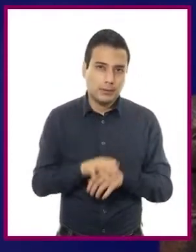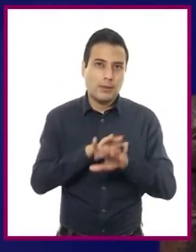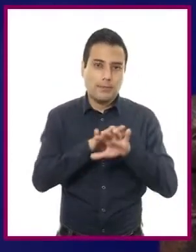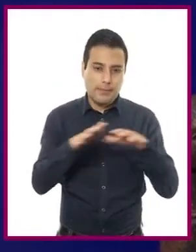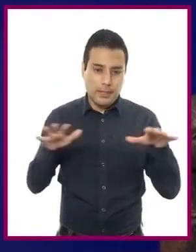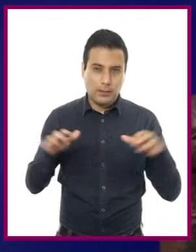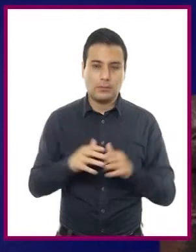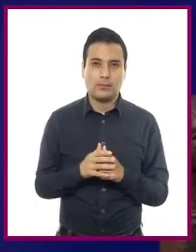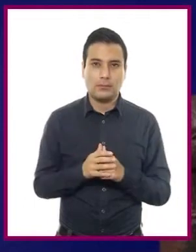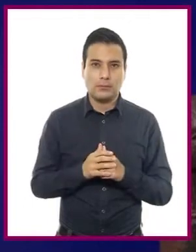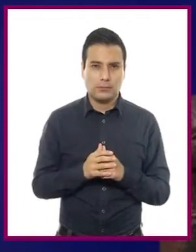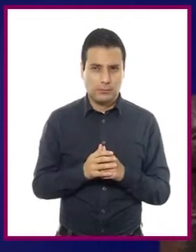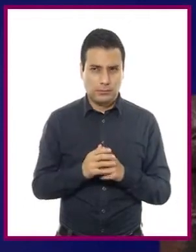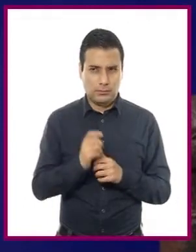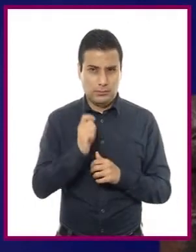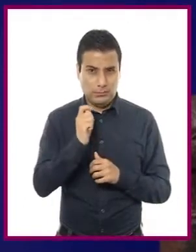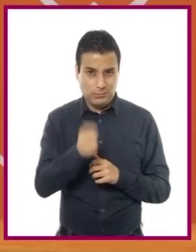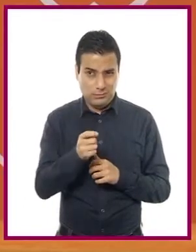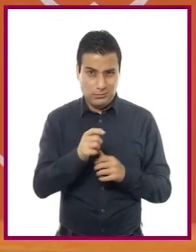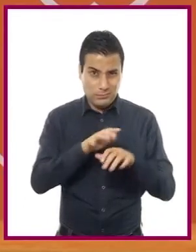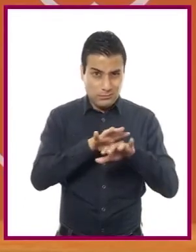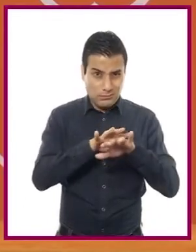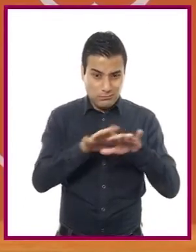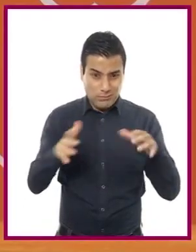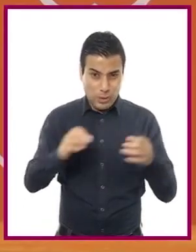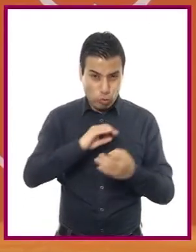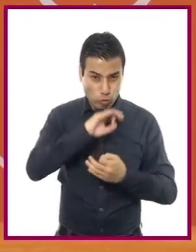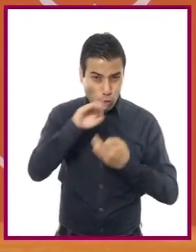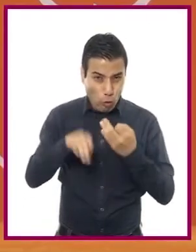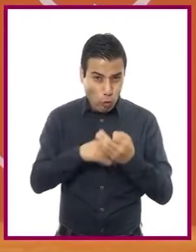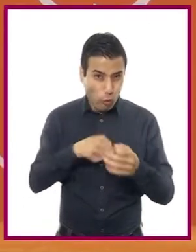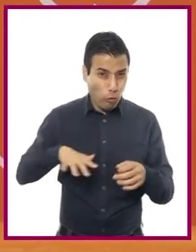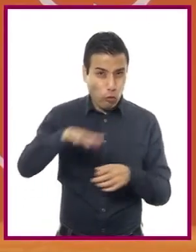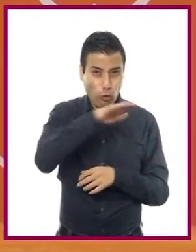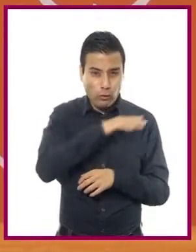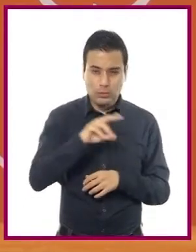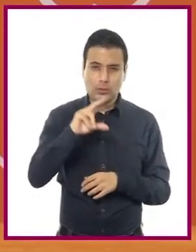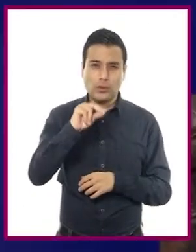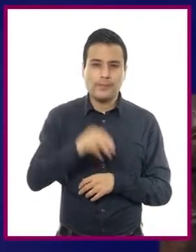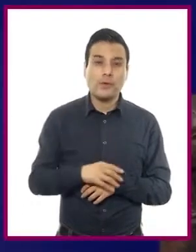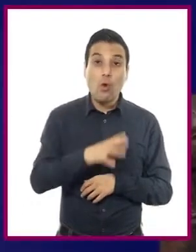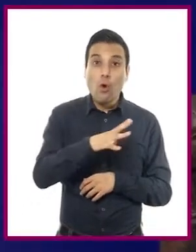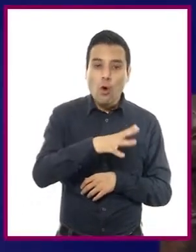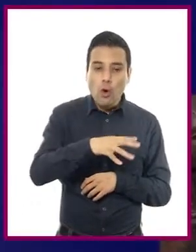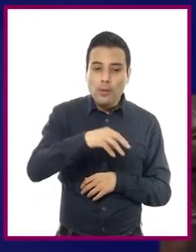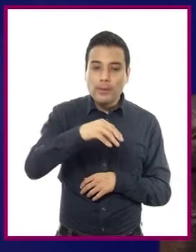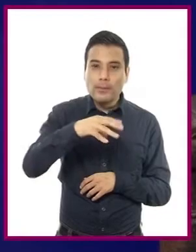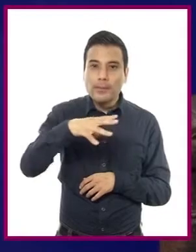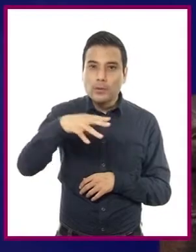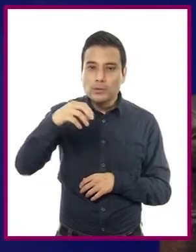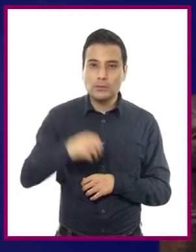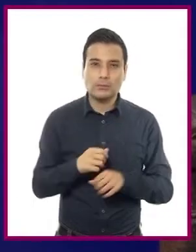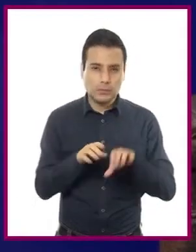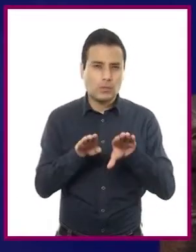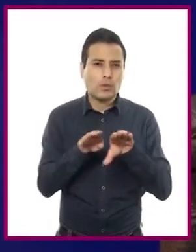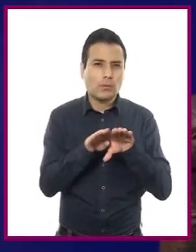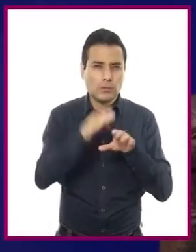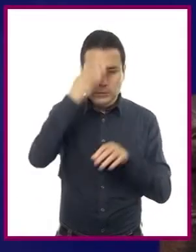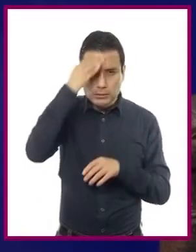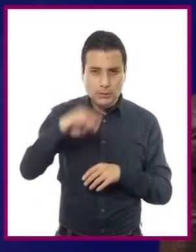pero no hace alusión a todo el mar. Su objeto son las medusas. ¿Cómo lo